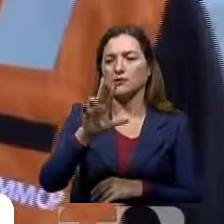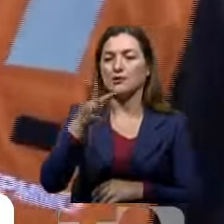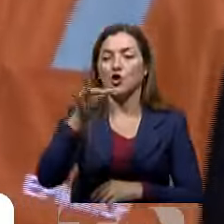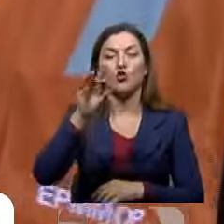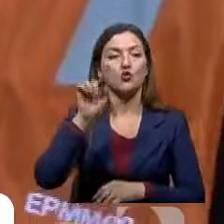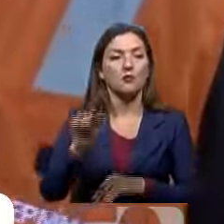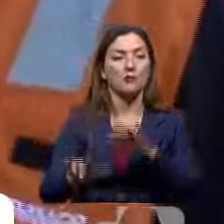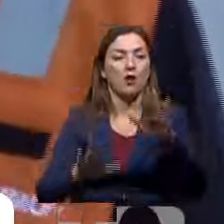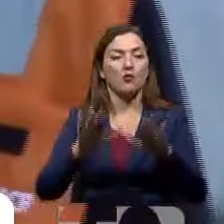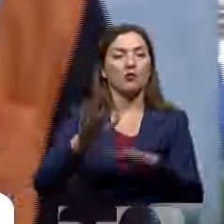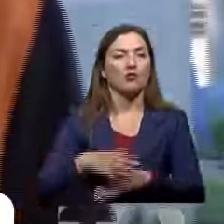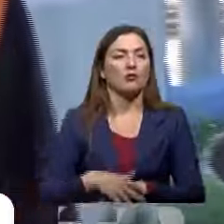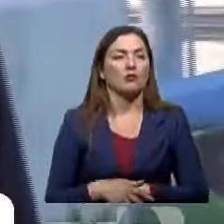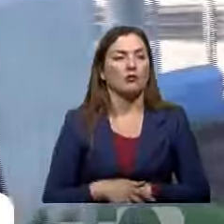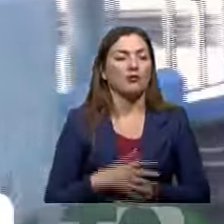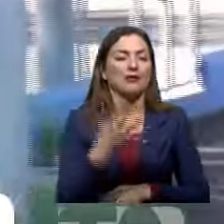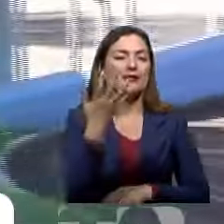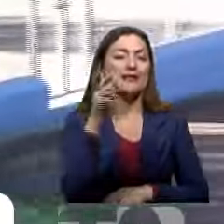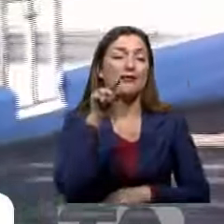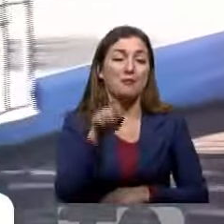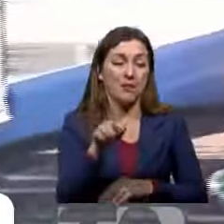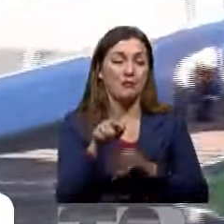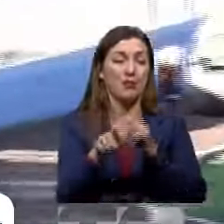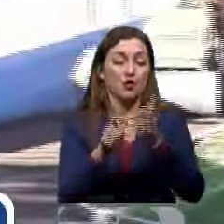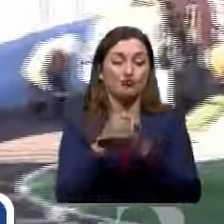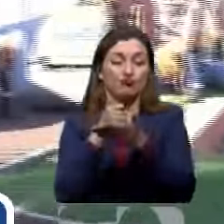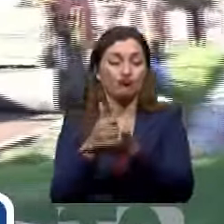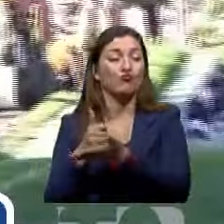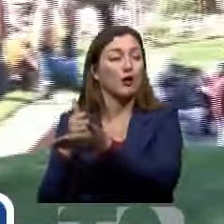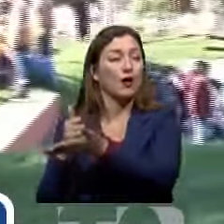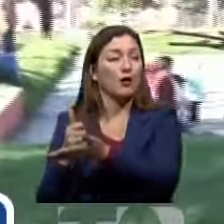mil aproximadamente, son 15 mil personas beneficiarias.